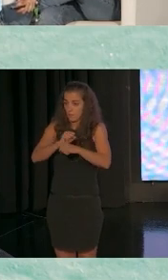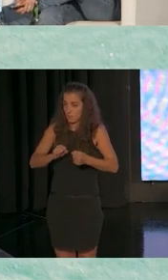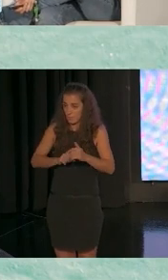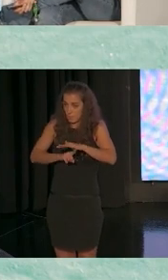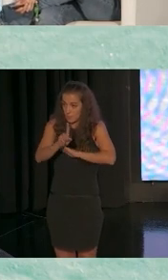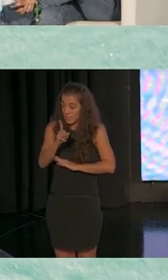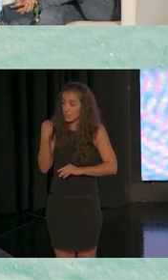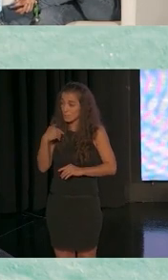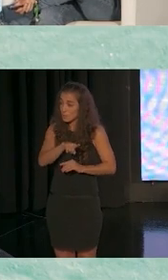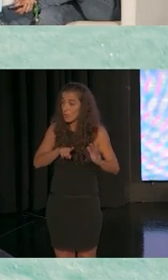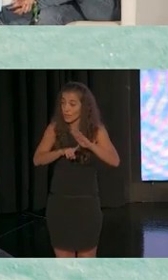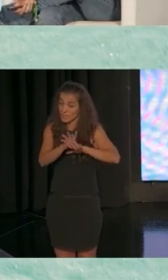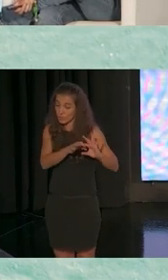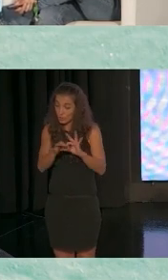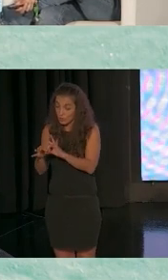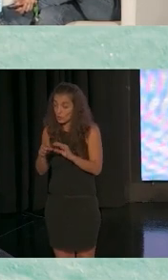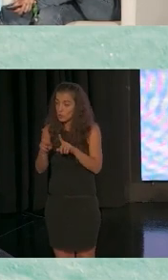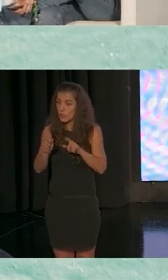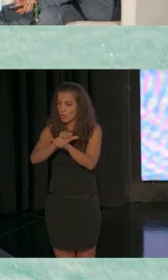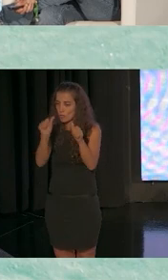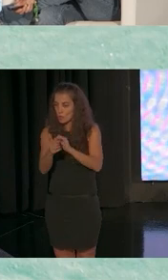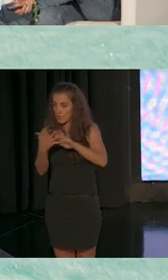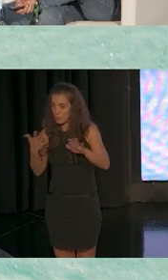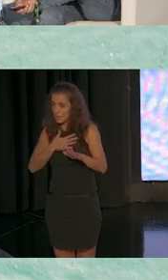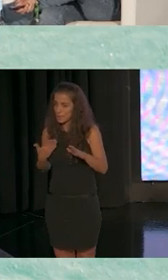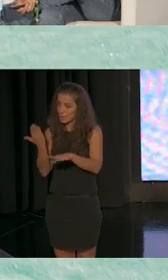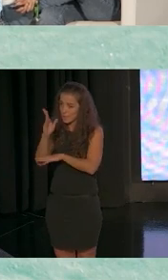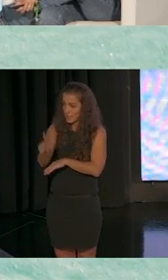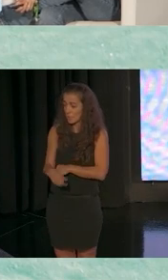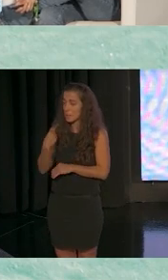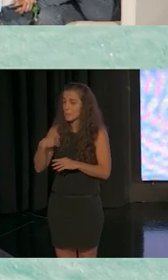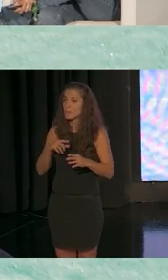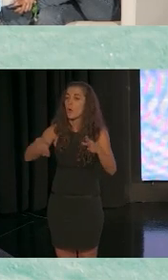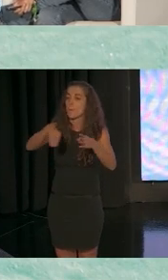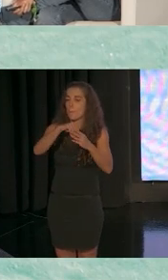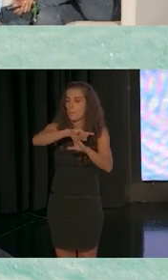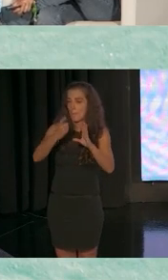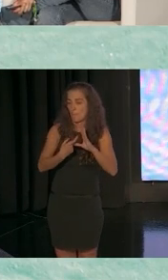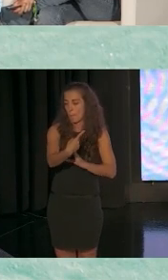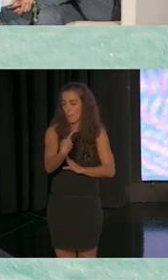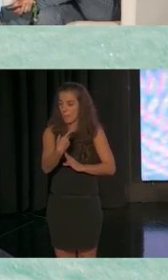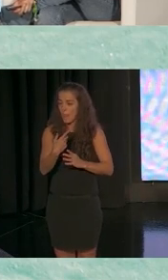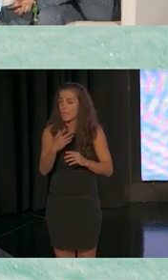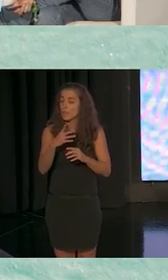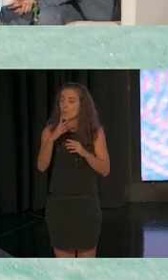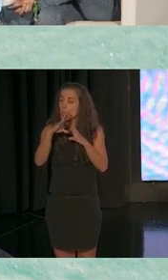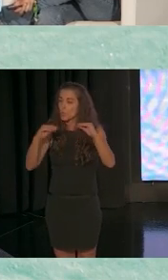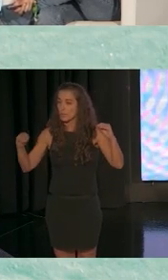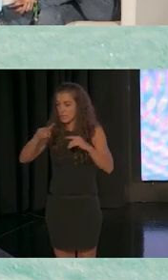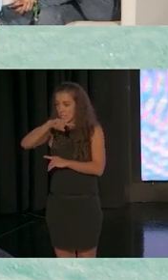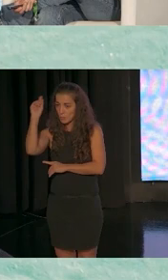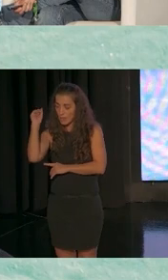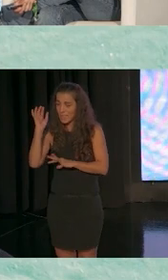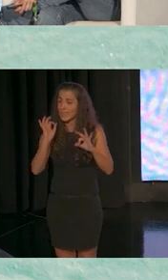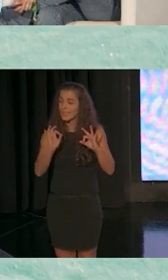muy rápida presentarles también un estudio que estamos llevando a cabo con el apoyo de plena inclusión en en la Universidad Autónoma en el grupo de investigación